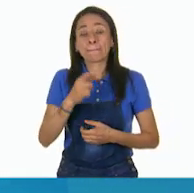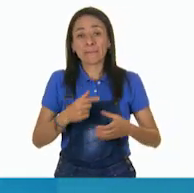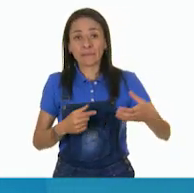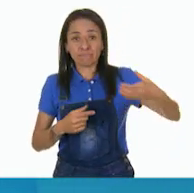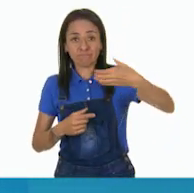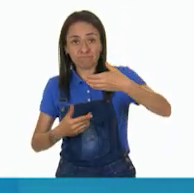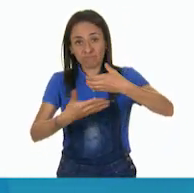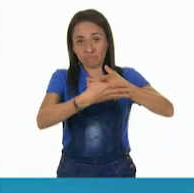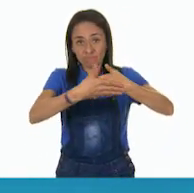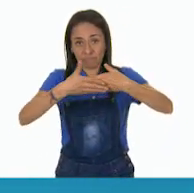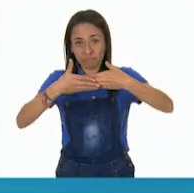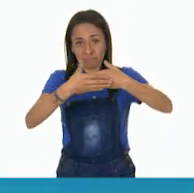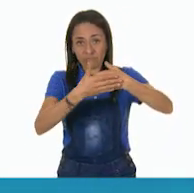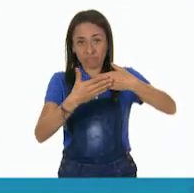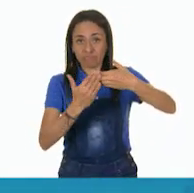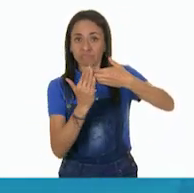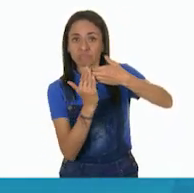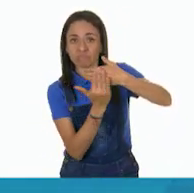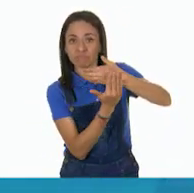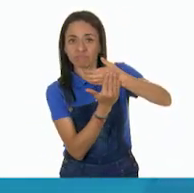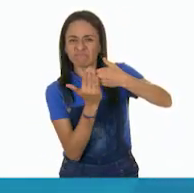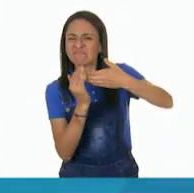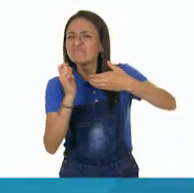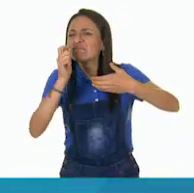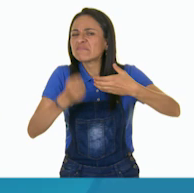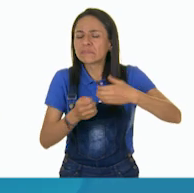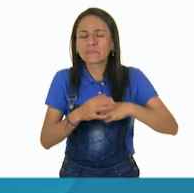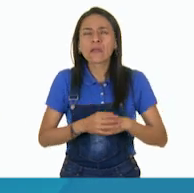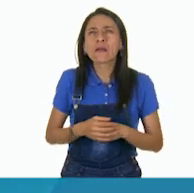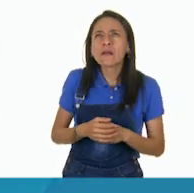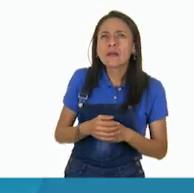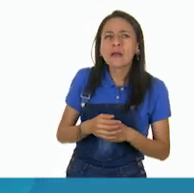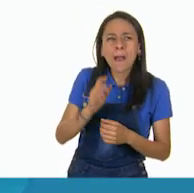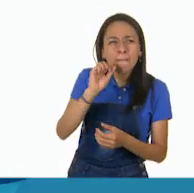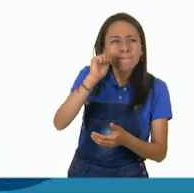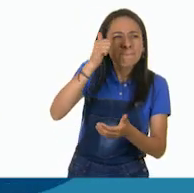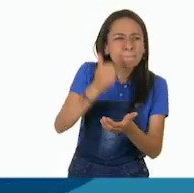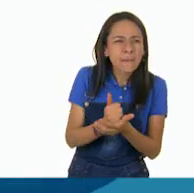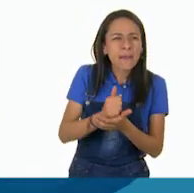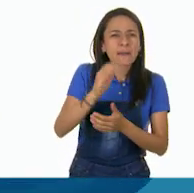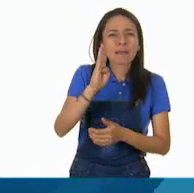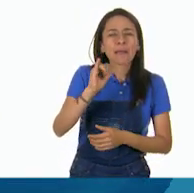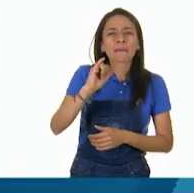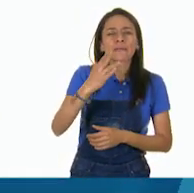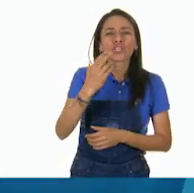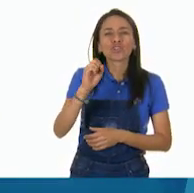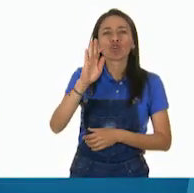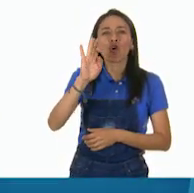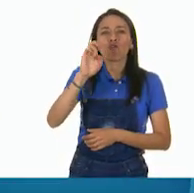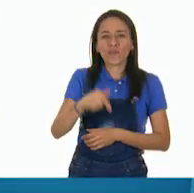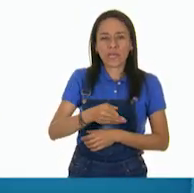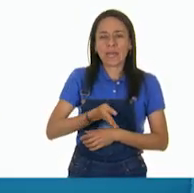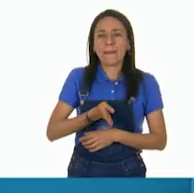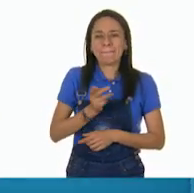observa dice la marca que es el slogan